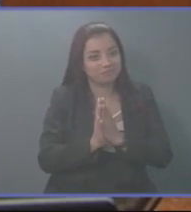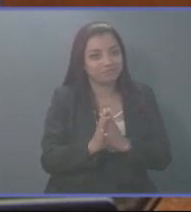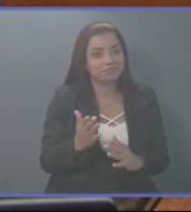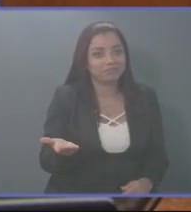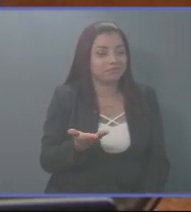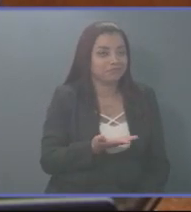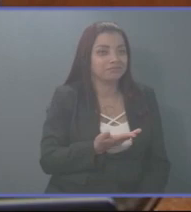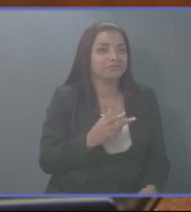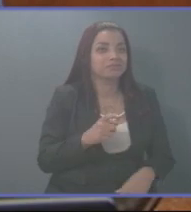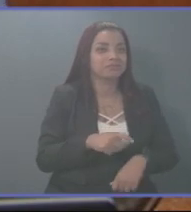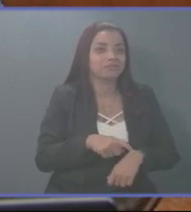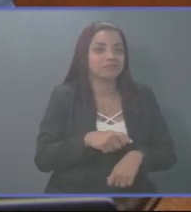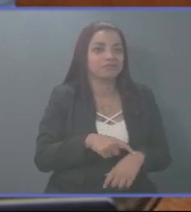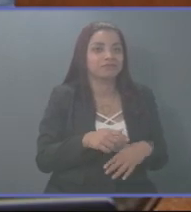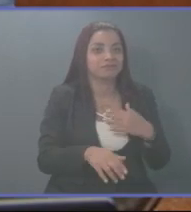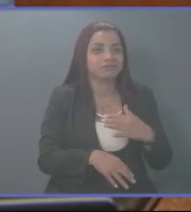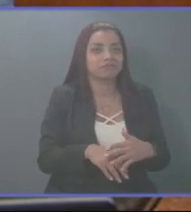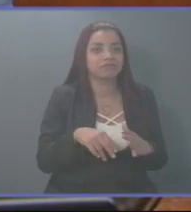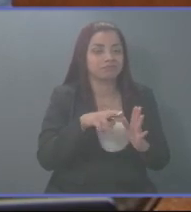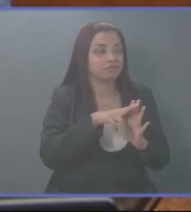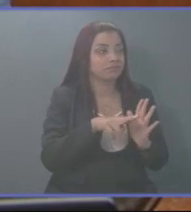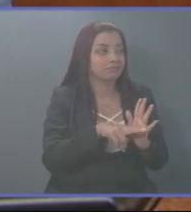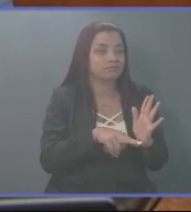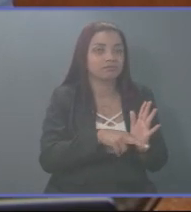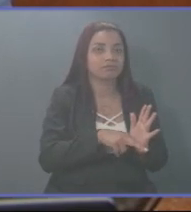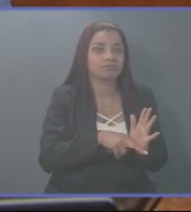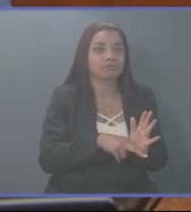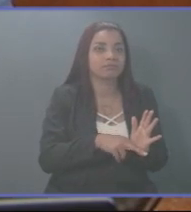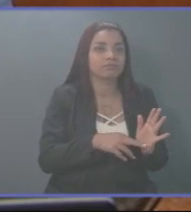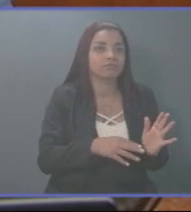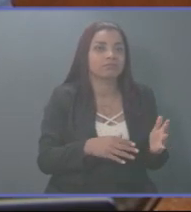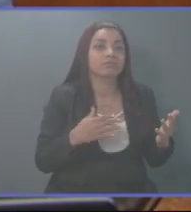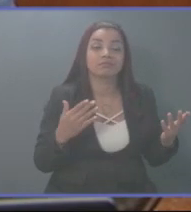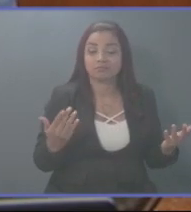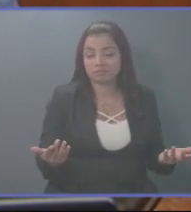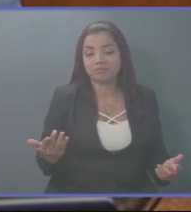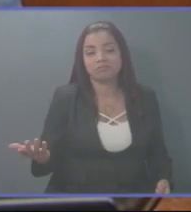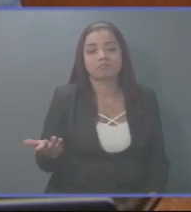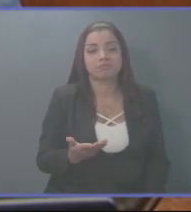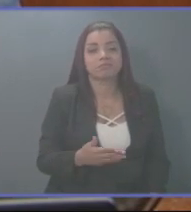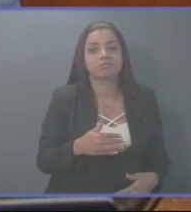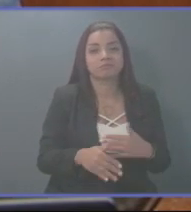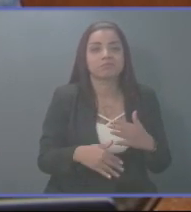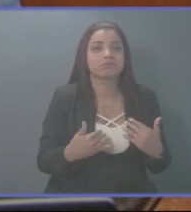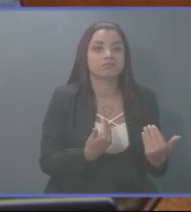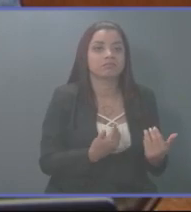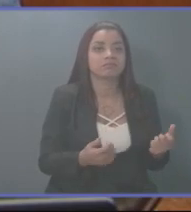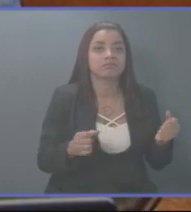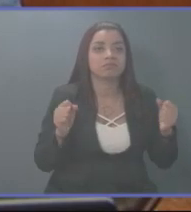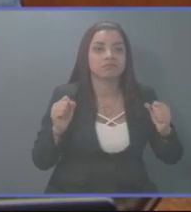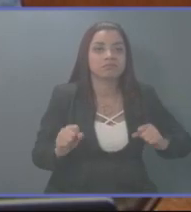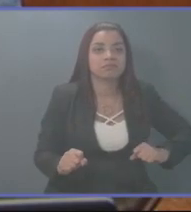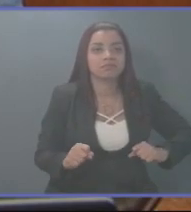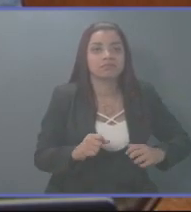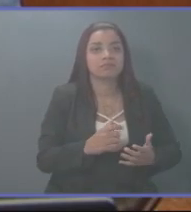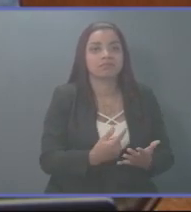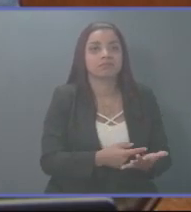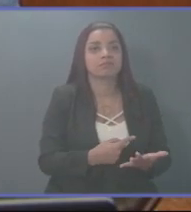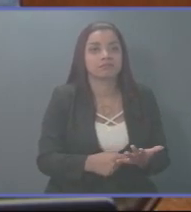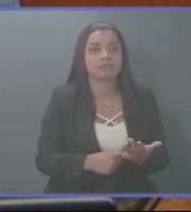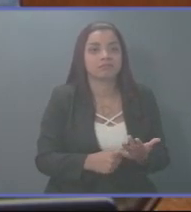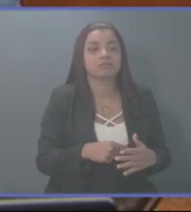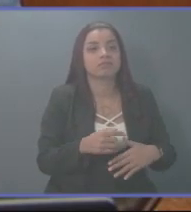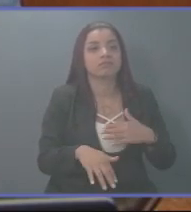dentro de los plazos que establecen las normas de trabajo, será la autoridad facultada para certificar o hacer